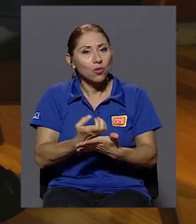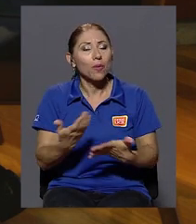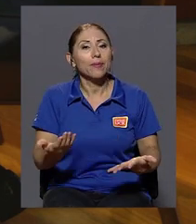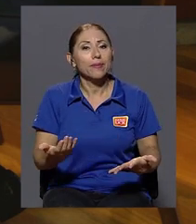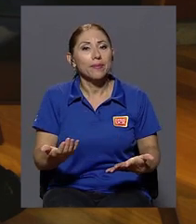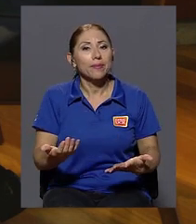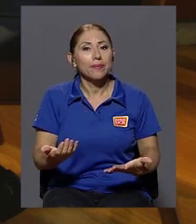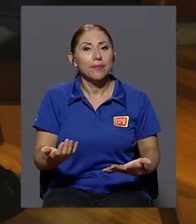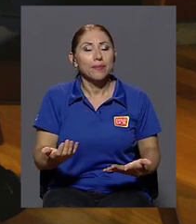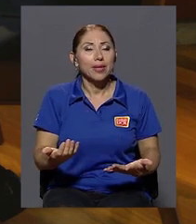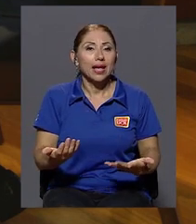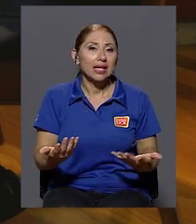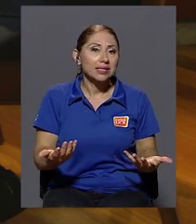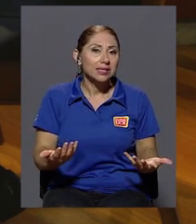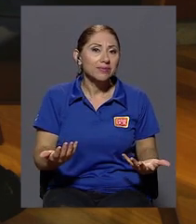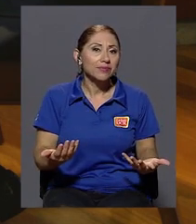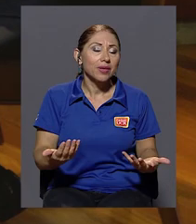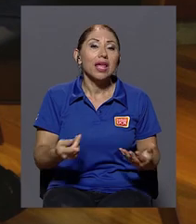que